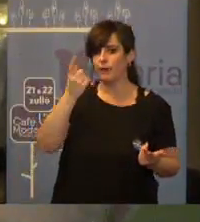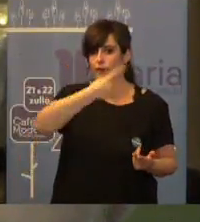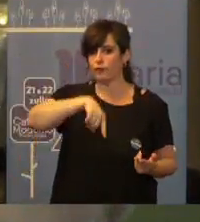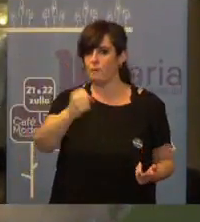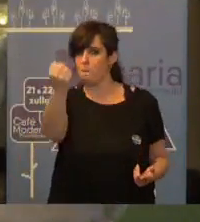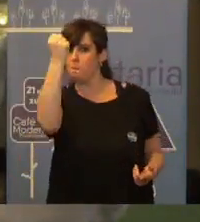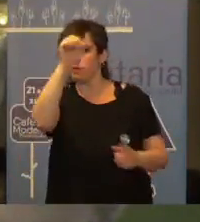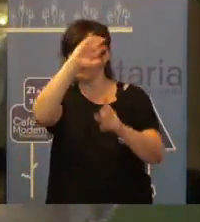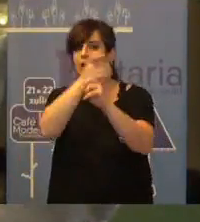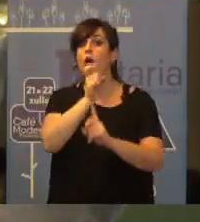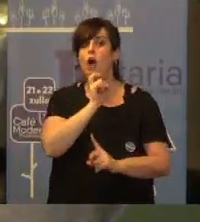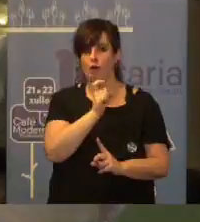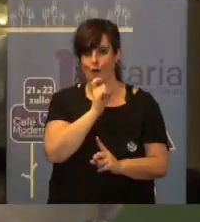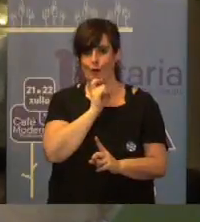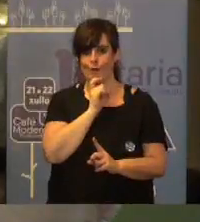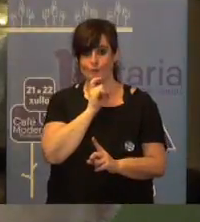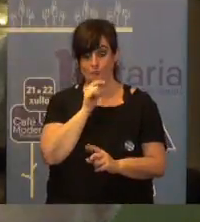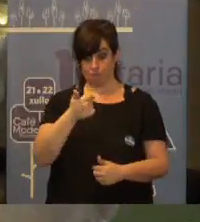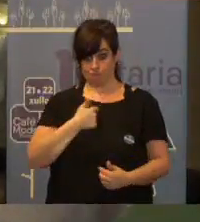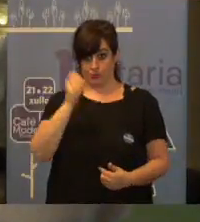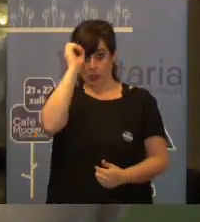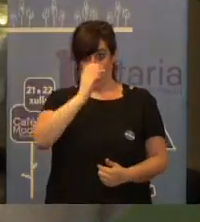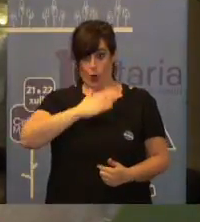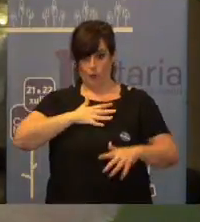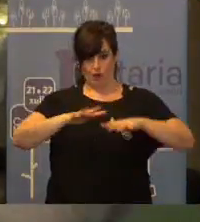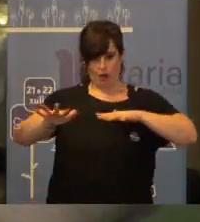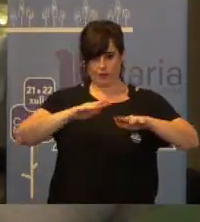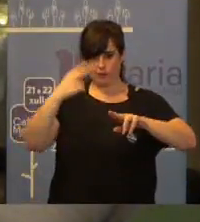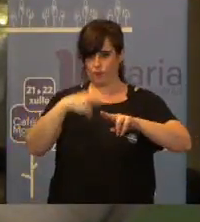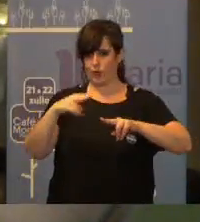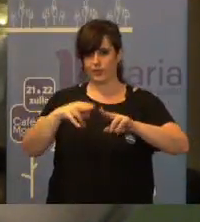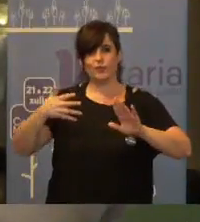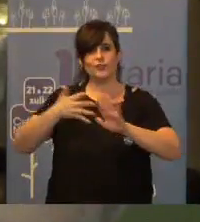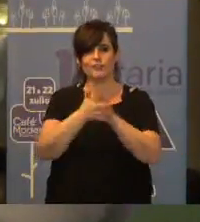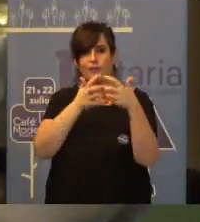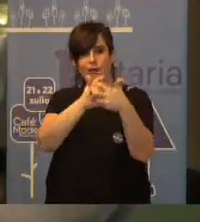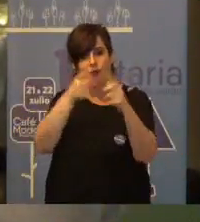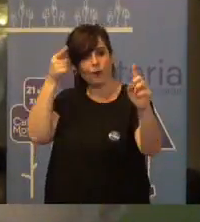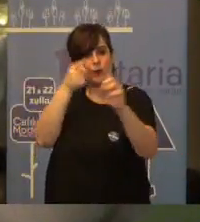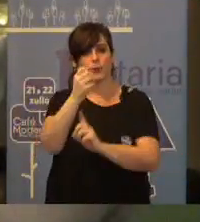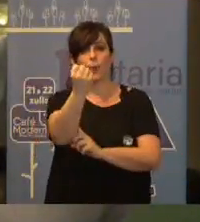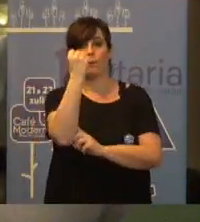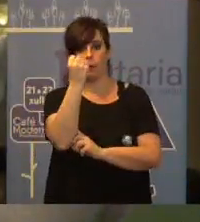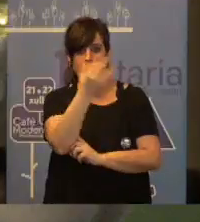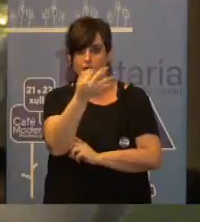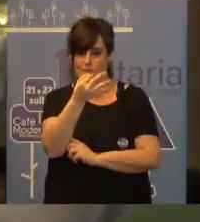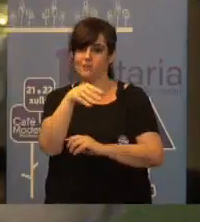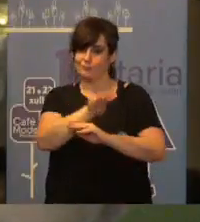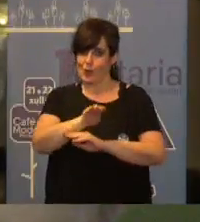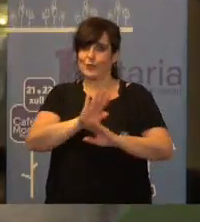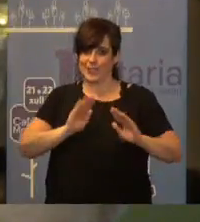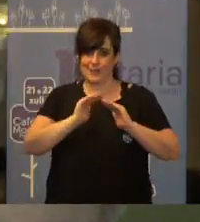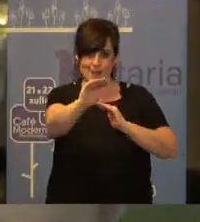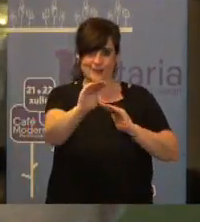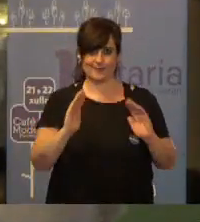hexemonía. Para min, a acción política é a loita por conseguir o poder e a loita por manterse no poder.